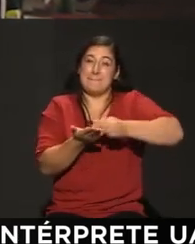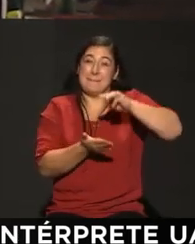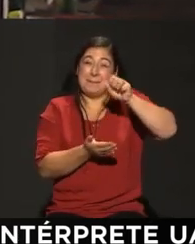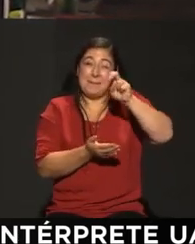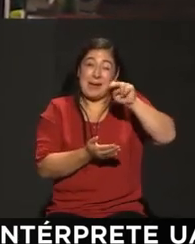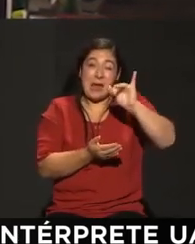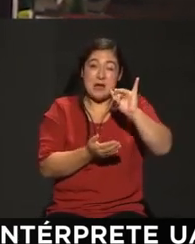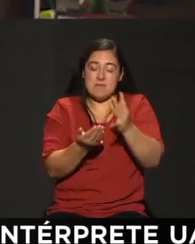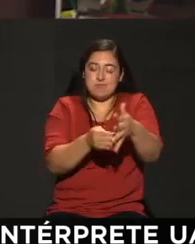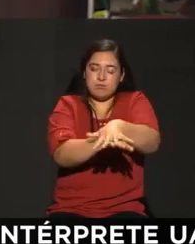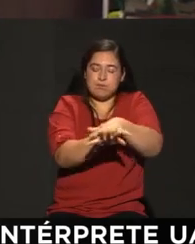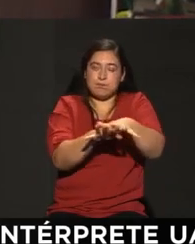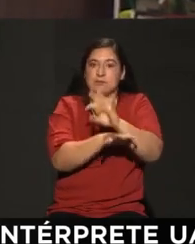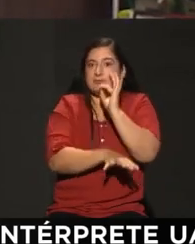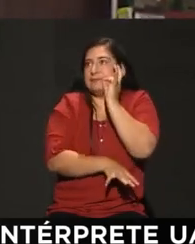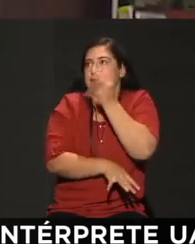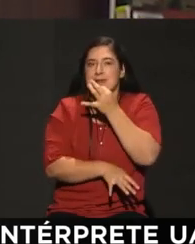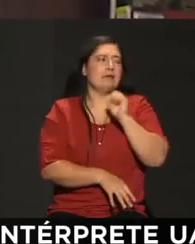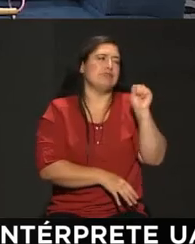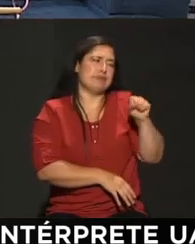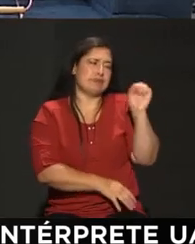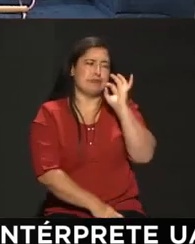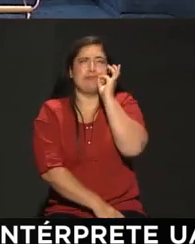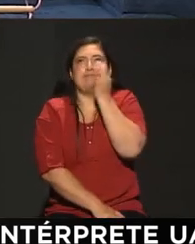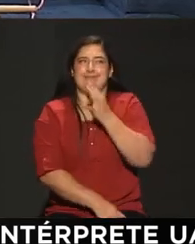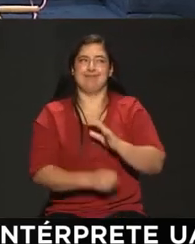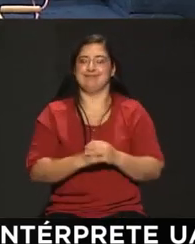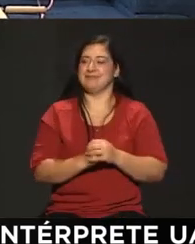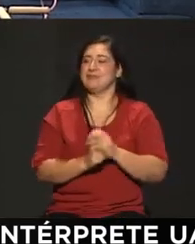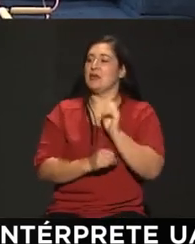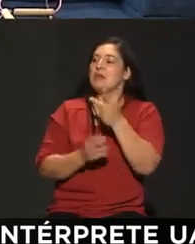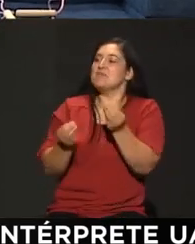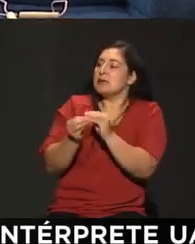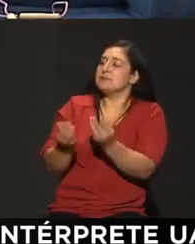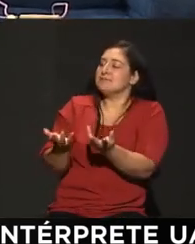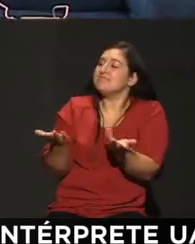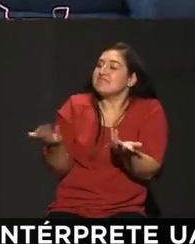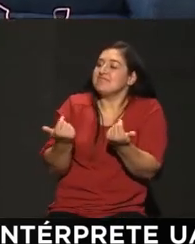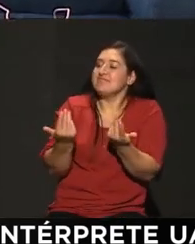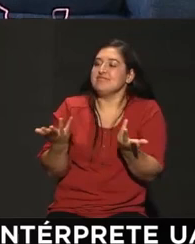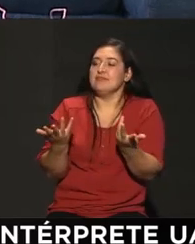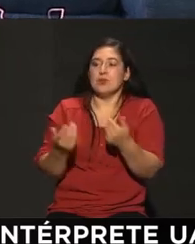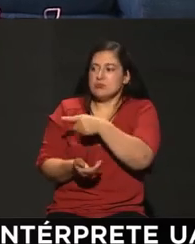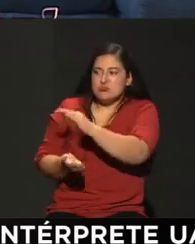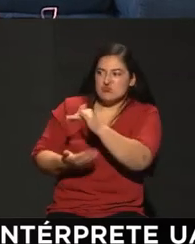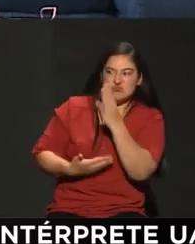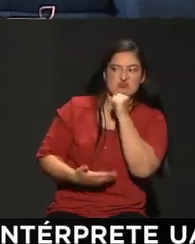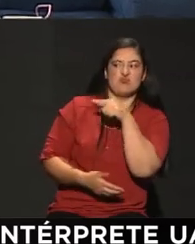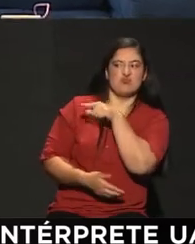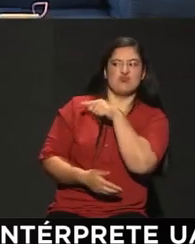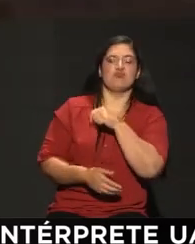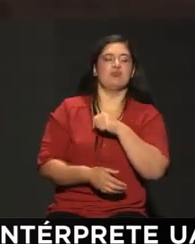también. Delicioso. De todo. Sí, súper rico. Bueno, ¿y qué más me tienen por acá? ¡Ay! ¿Usted no me trajo?